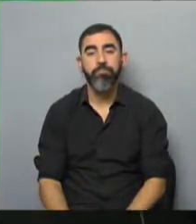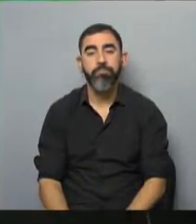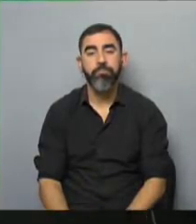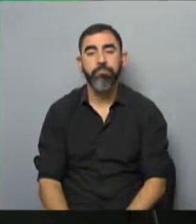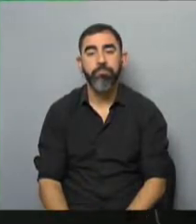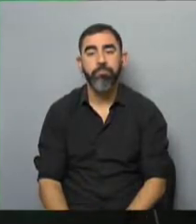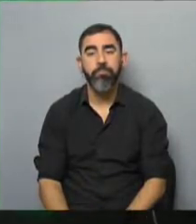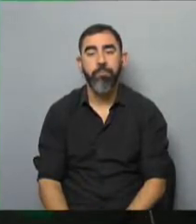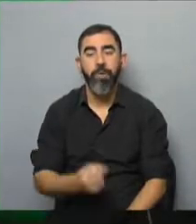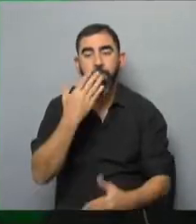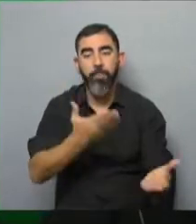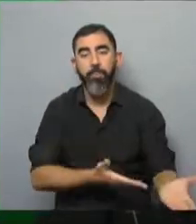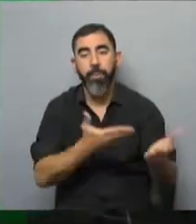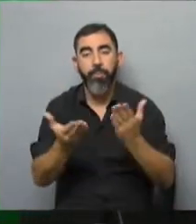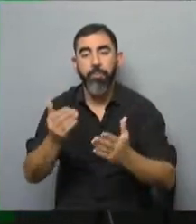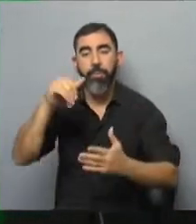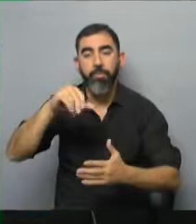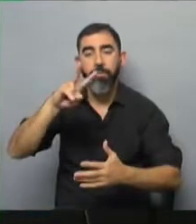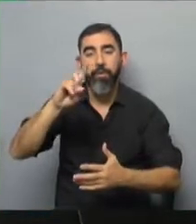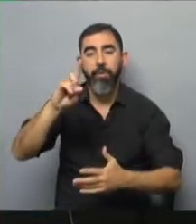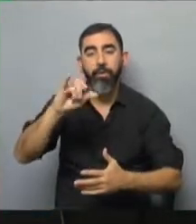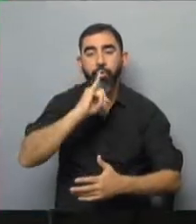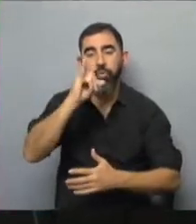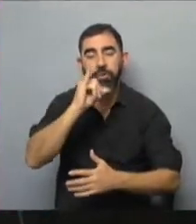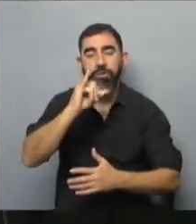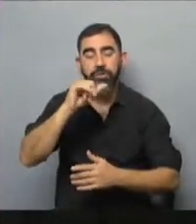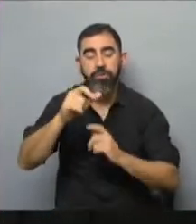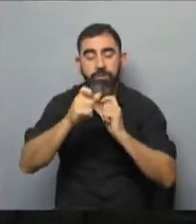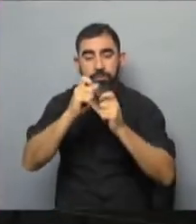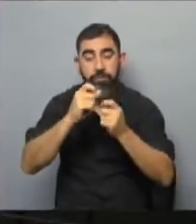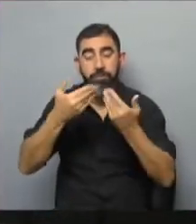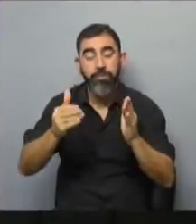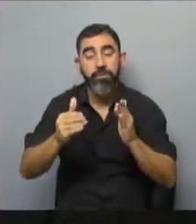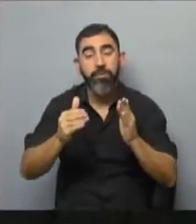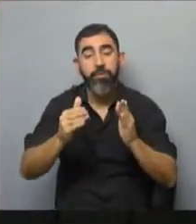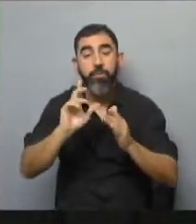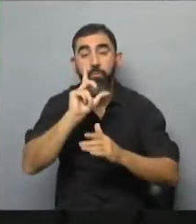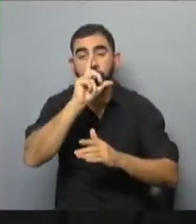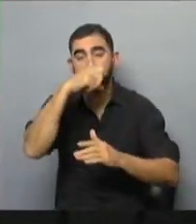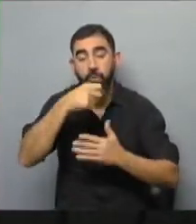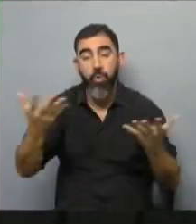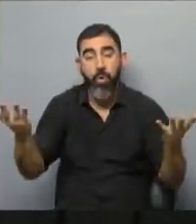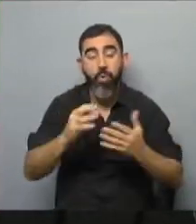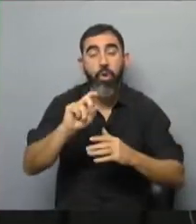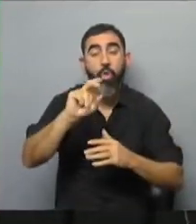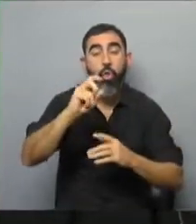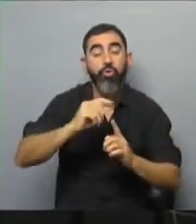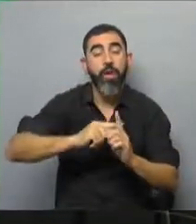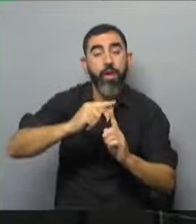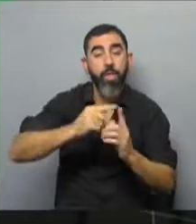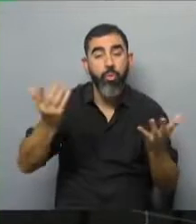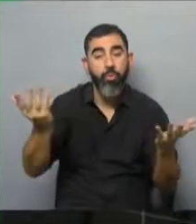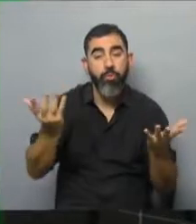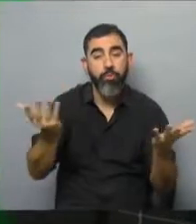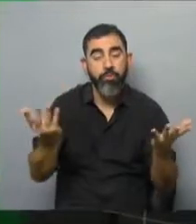¿Qué tal? ¿Cómo están? Bienvenidas y bienvenidos a MBD Noticias. Comenzamos el informativo desde Montevideo con 12 grados a